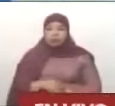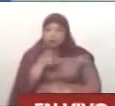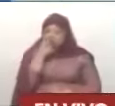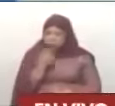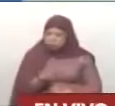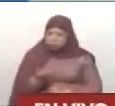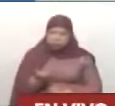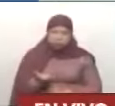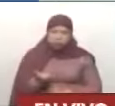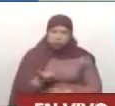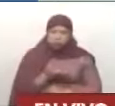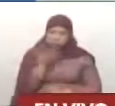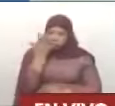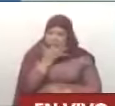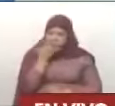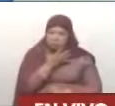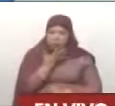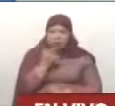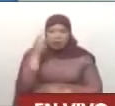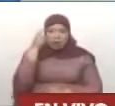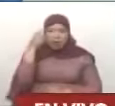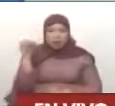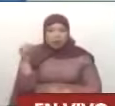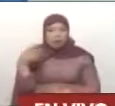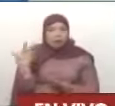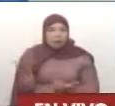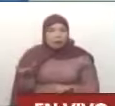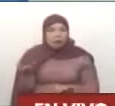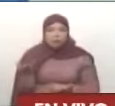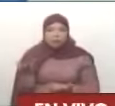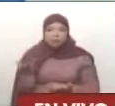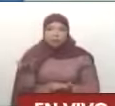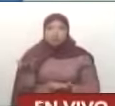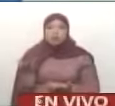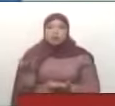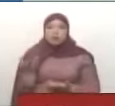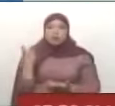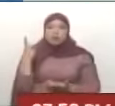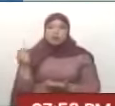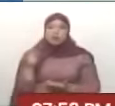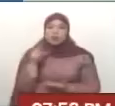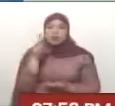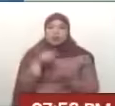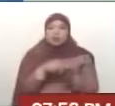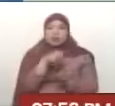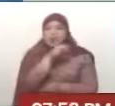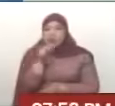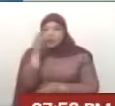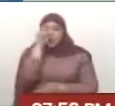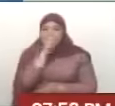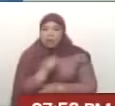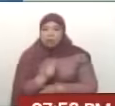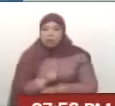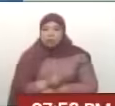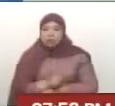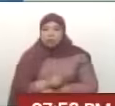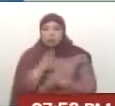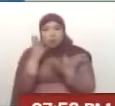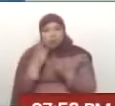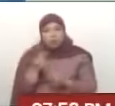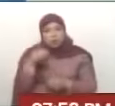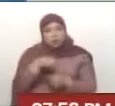entender qué ha pasado en Haití. Claro. Y tenemos que irnos a más de 100 años para acá.